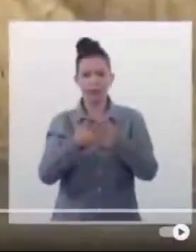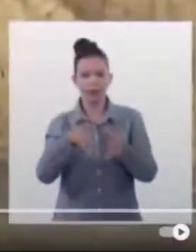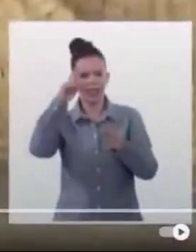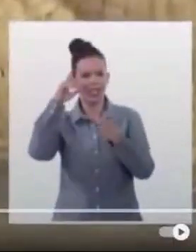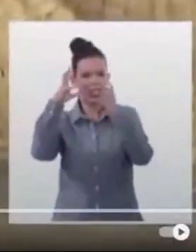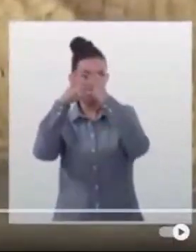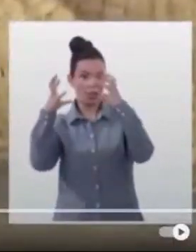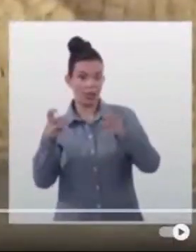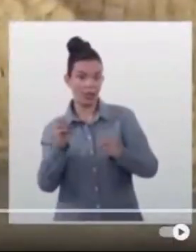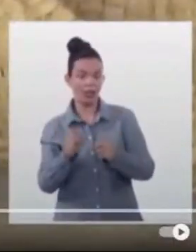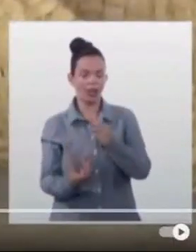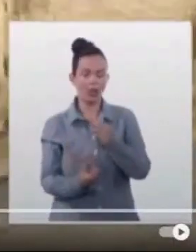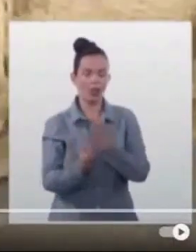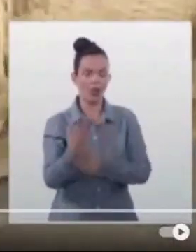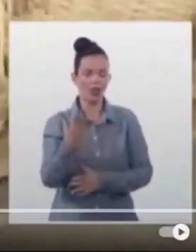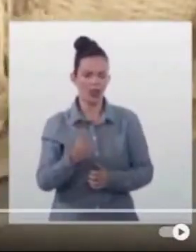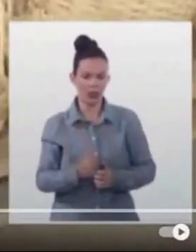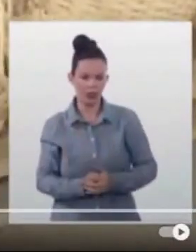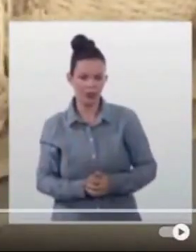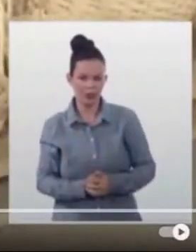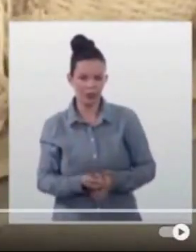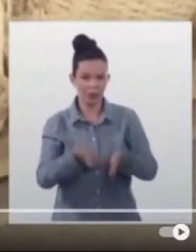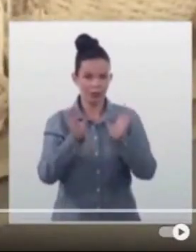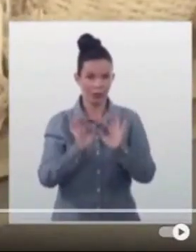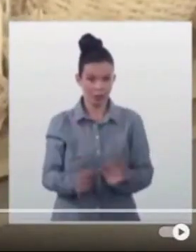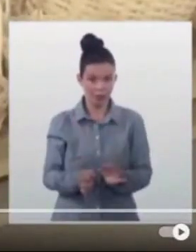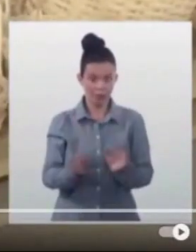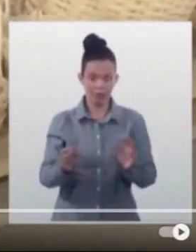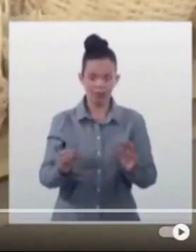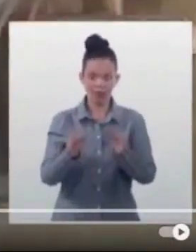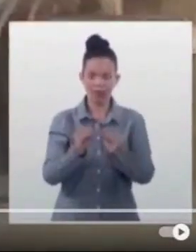Le pago la corriente este mes que encuentre la ciencia y la innovación